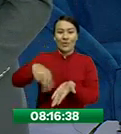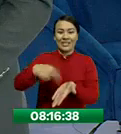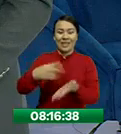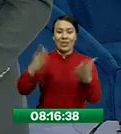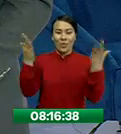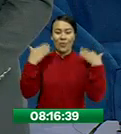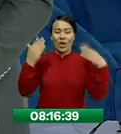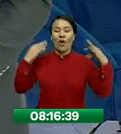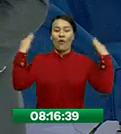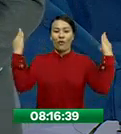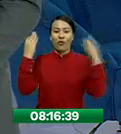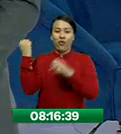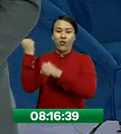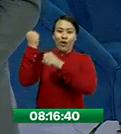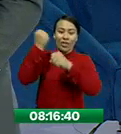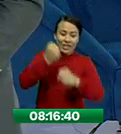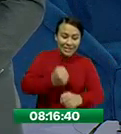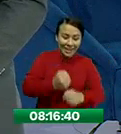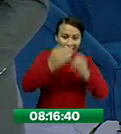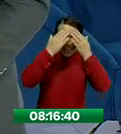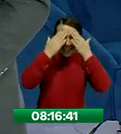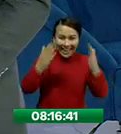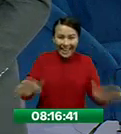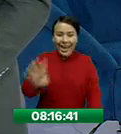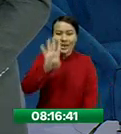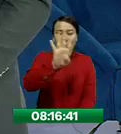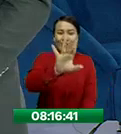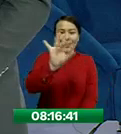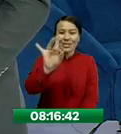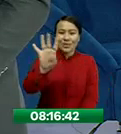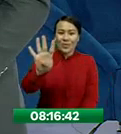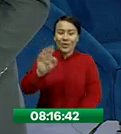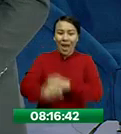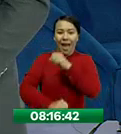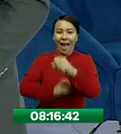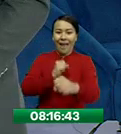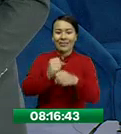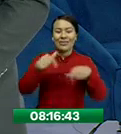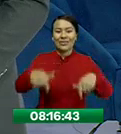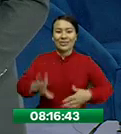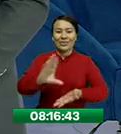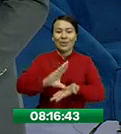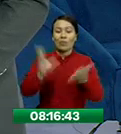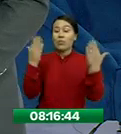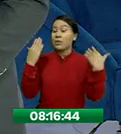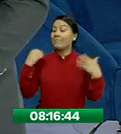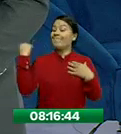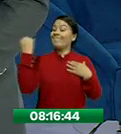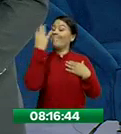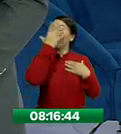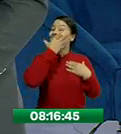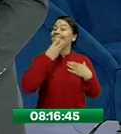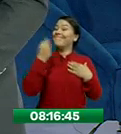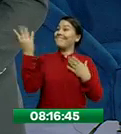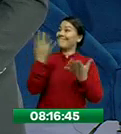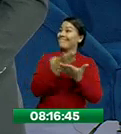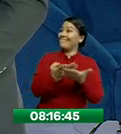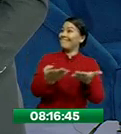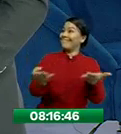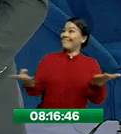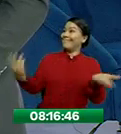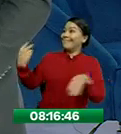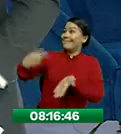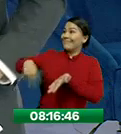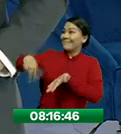fundación de la ciudad. 484 años y la ciudad, como ven, la urbe porteña lo celebra así por todo lo alto con ese cuerpo de baile. En pocos